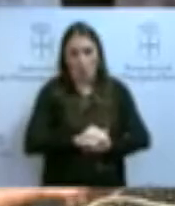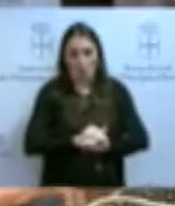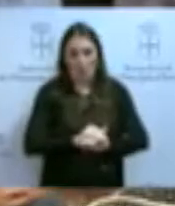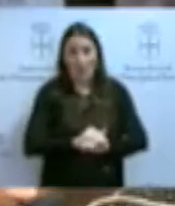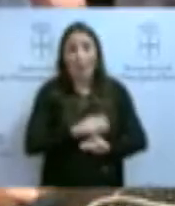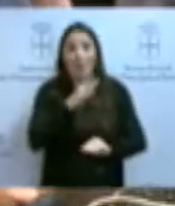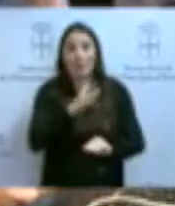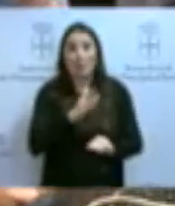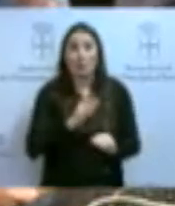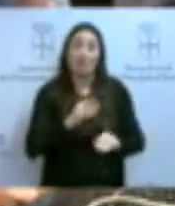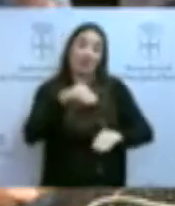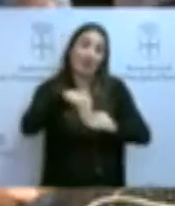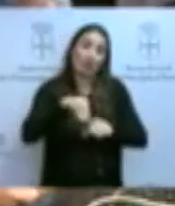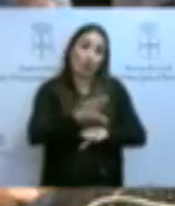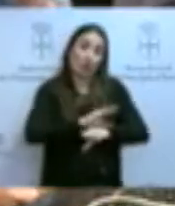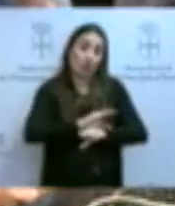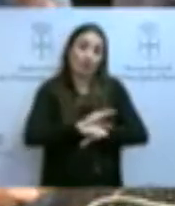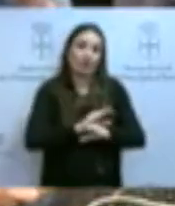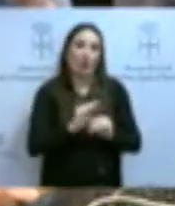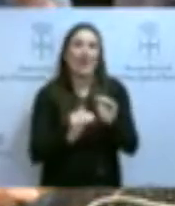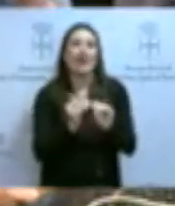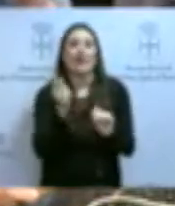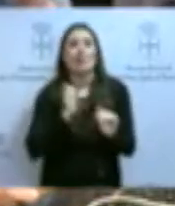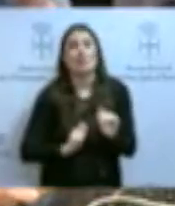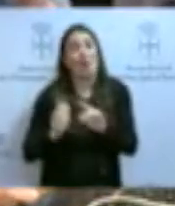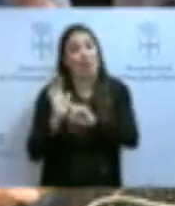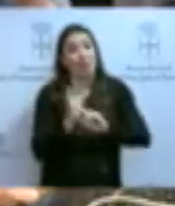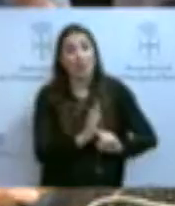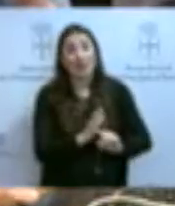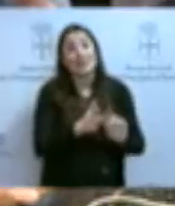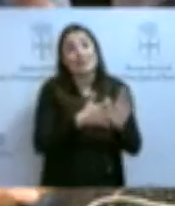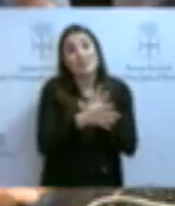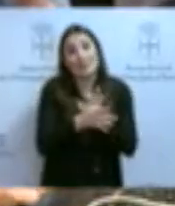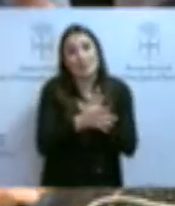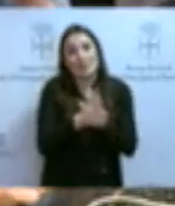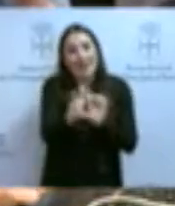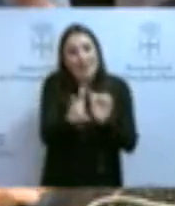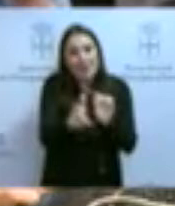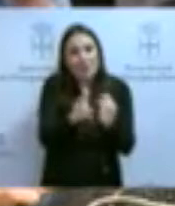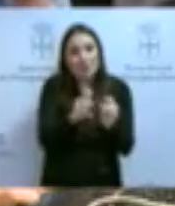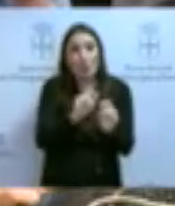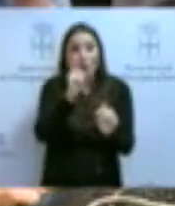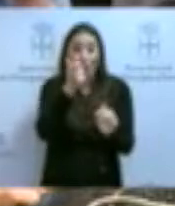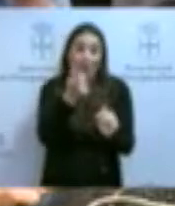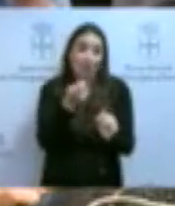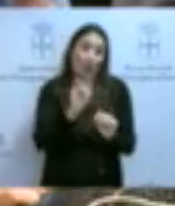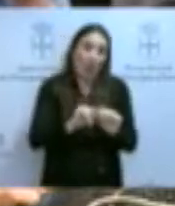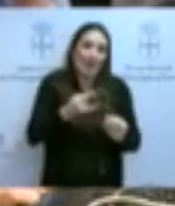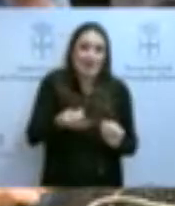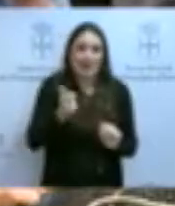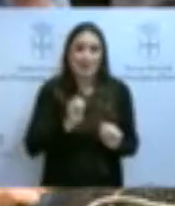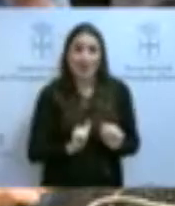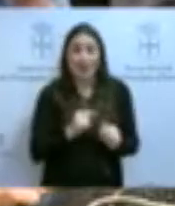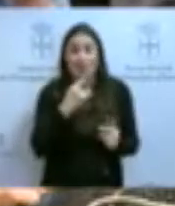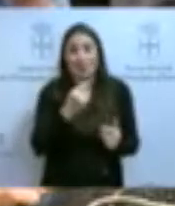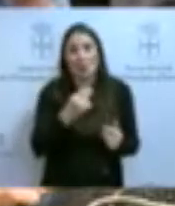haber implantado en esta Administración una carrera profesional discriminatoria que expulsaba de su derecho a cobrar un concepto salarial a miles de personas solamente porque no